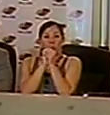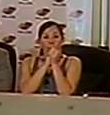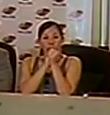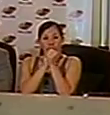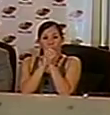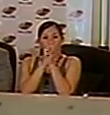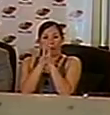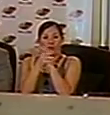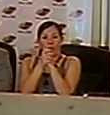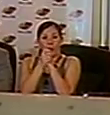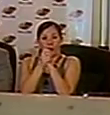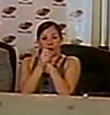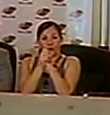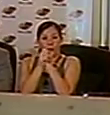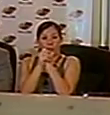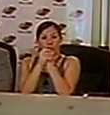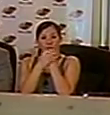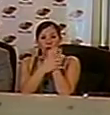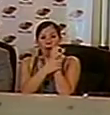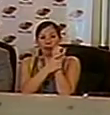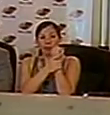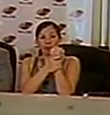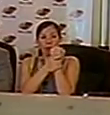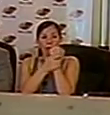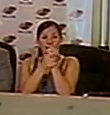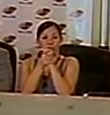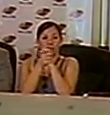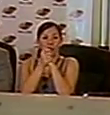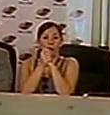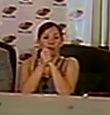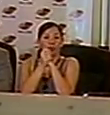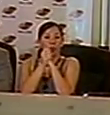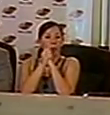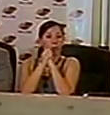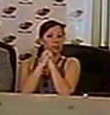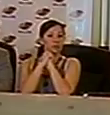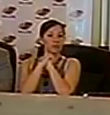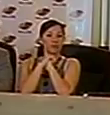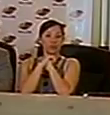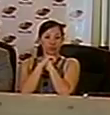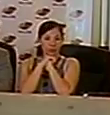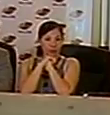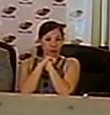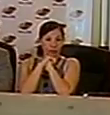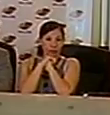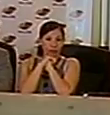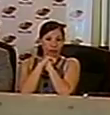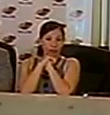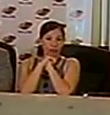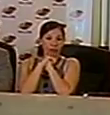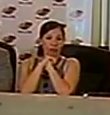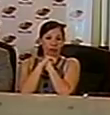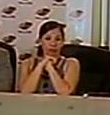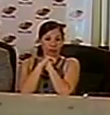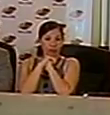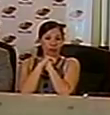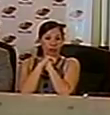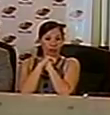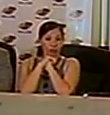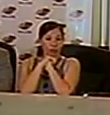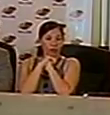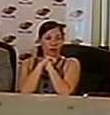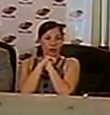los partidos y los equipos que los acompañan. Se constituirá un grupo de alto nivel que atenderá los asuntos